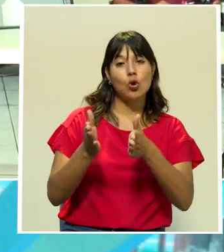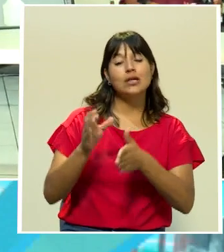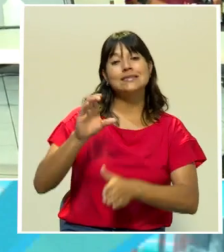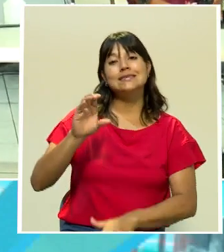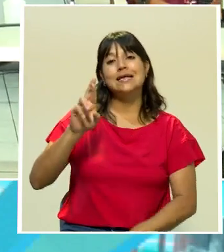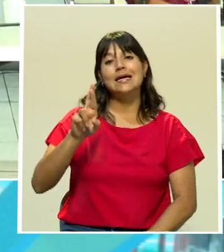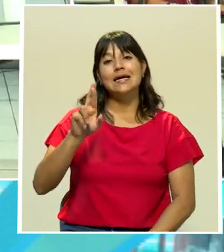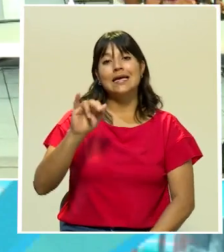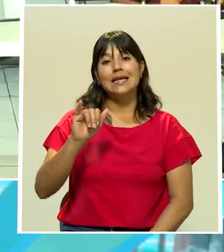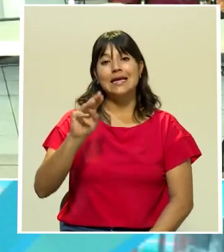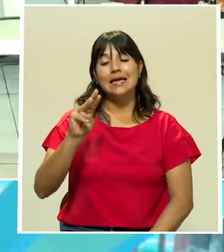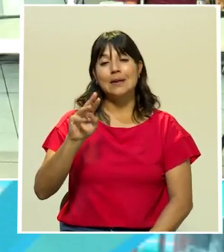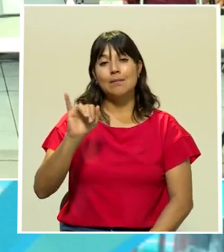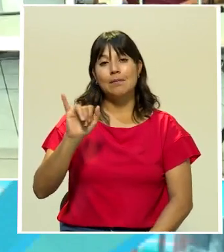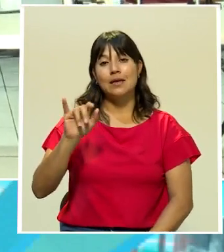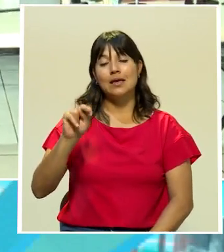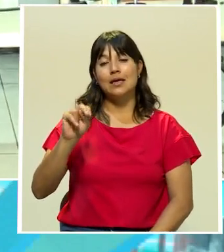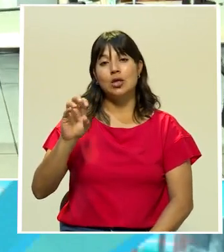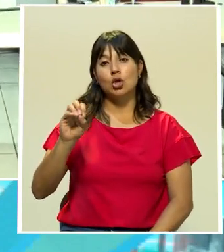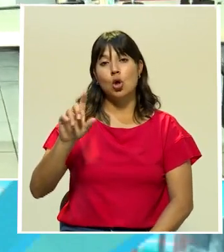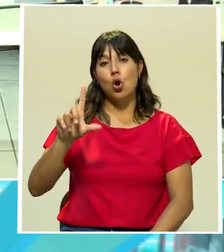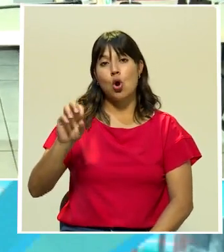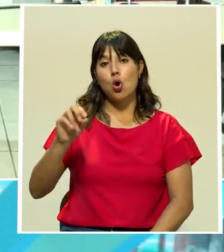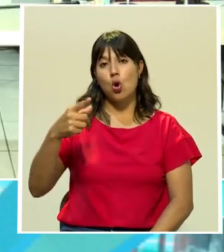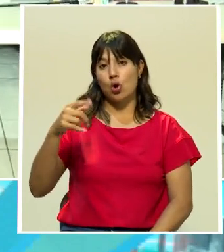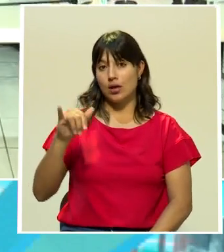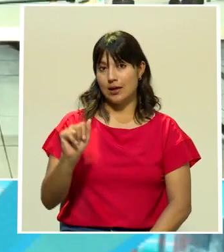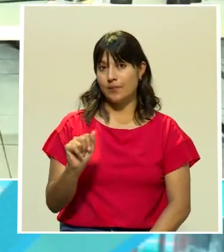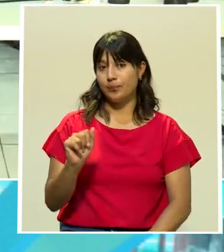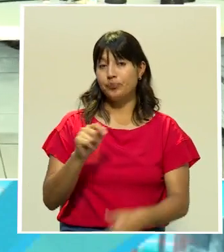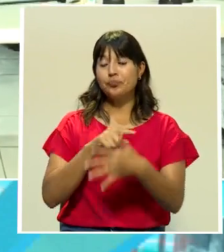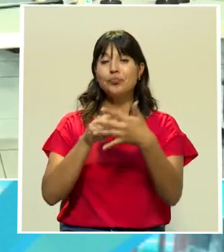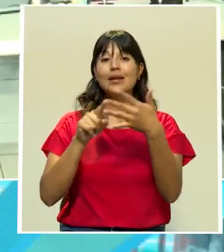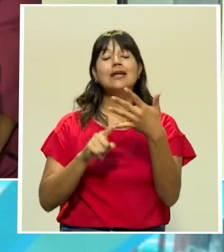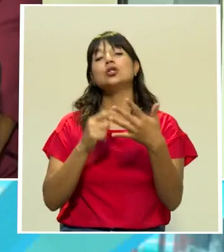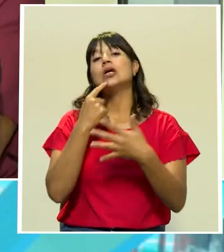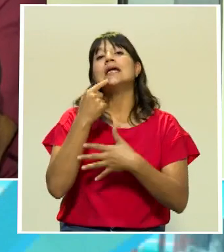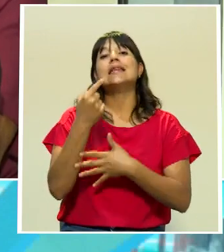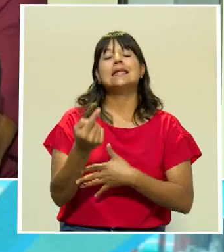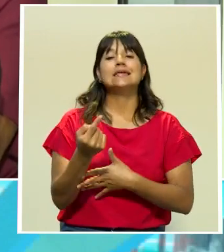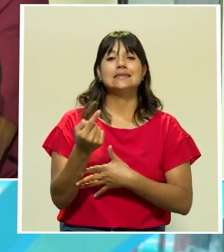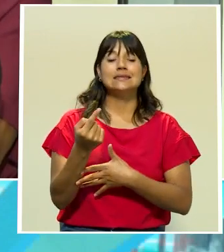sindicato del organismo de investigación judicial. Ellos manifestaron que